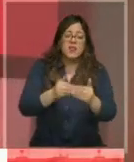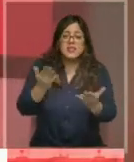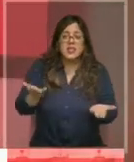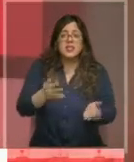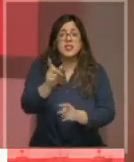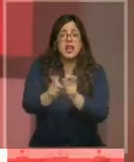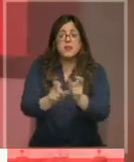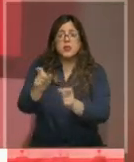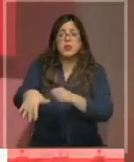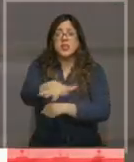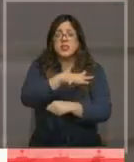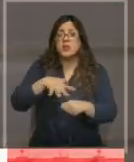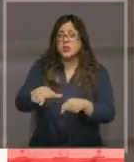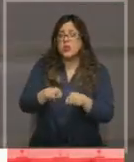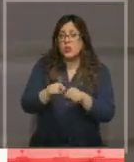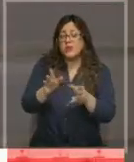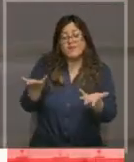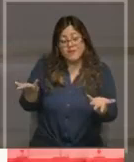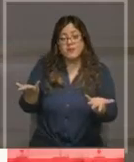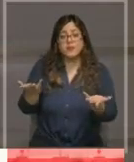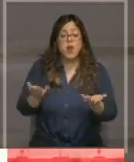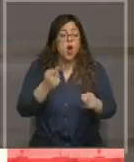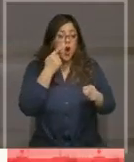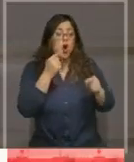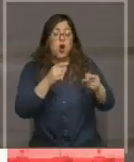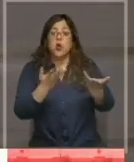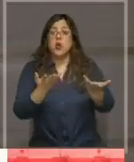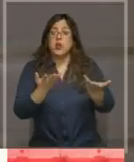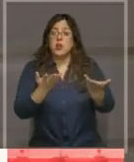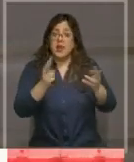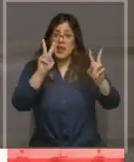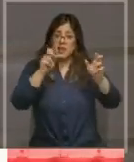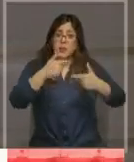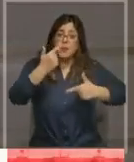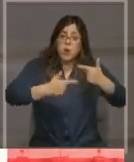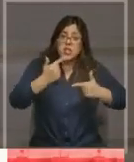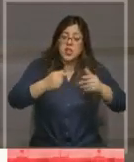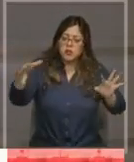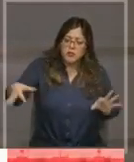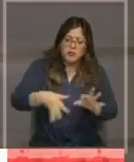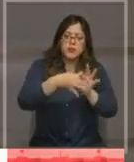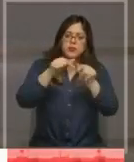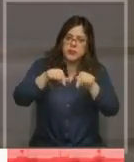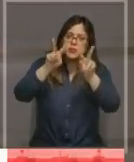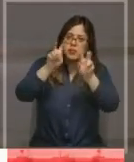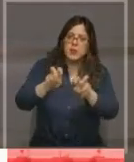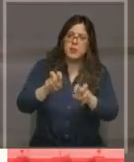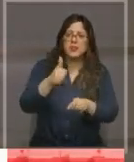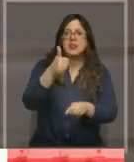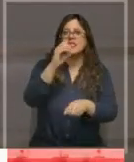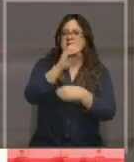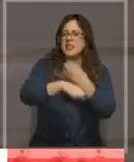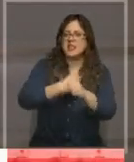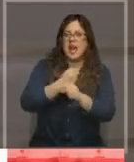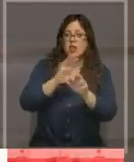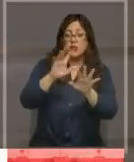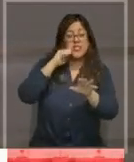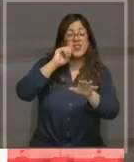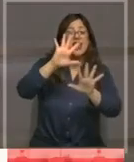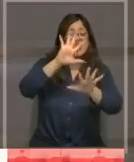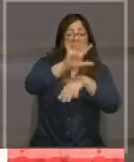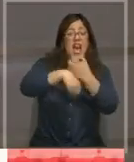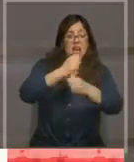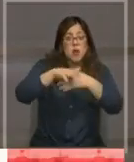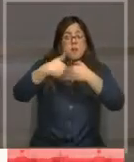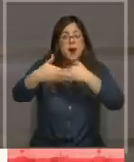ciudadanos hay un ambiente más... Pero estamos claros que el clima político depende mucho de esto. O sea, en los 60 años, en 10 años más, no